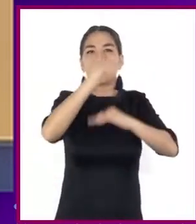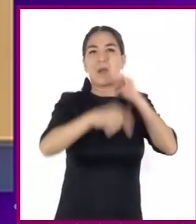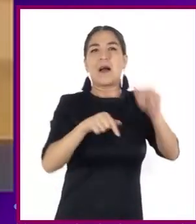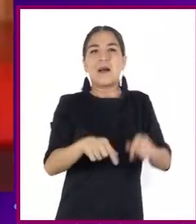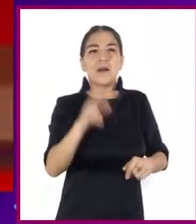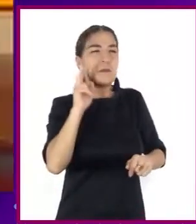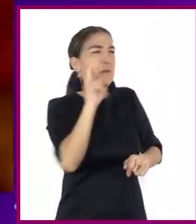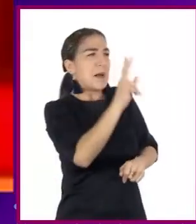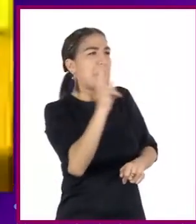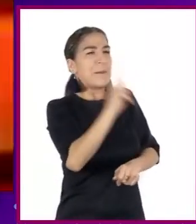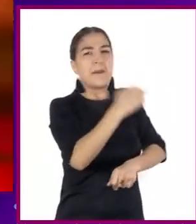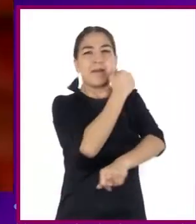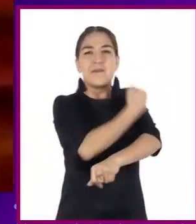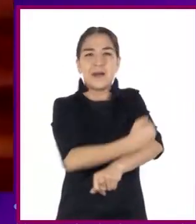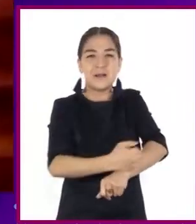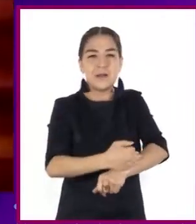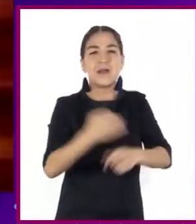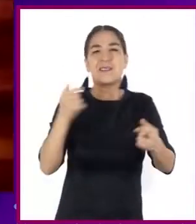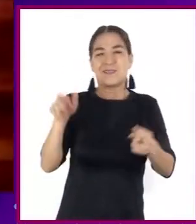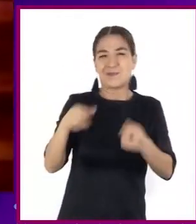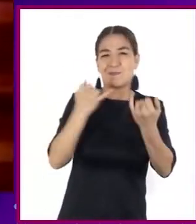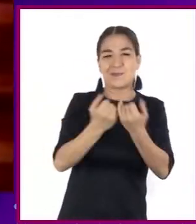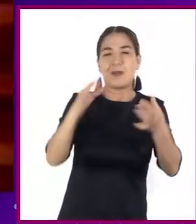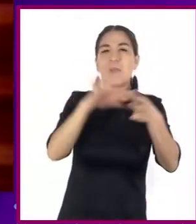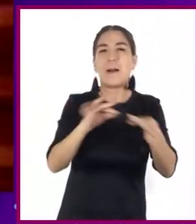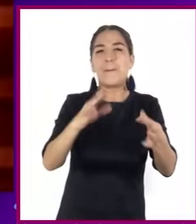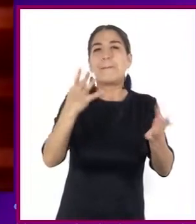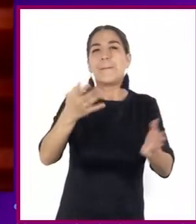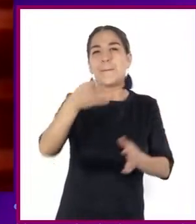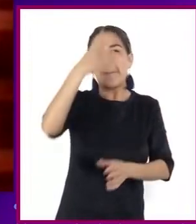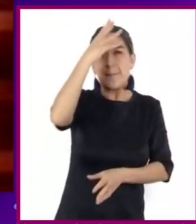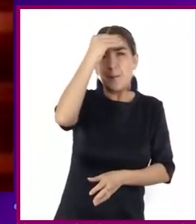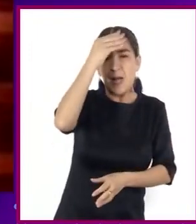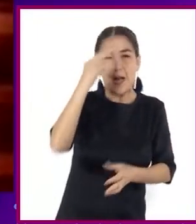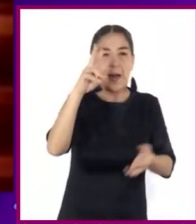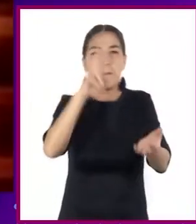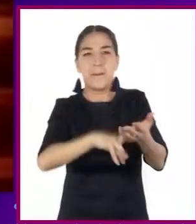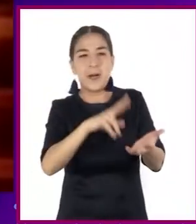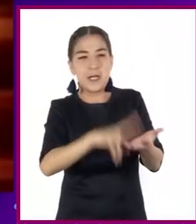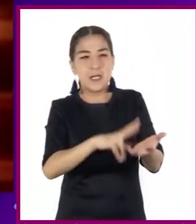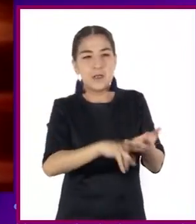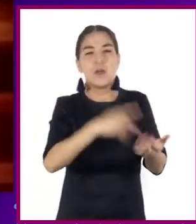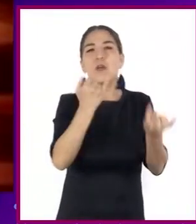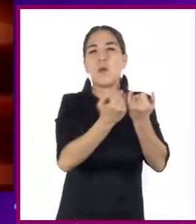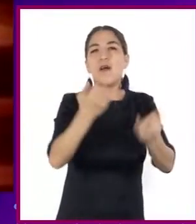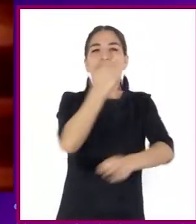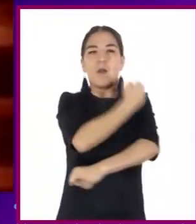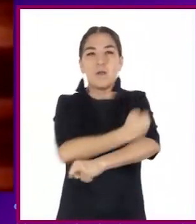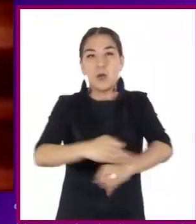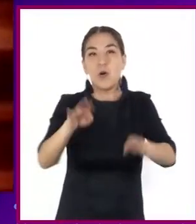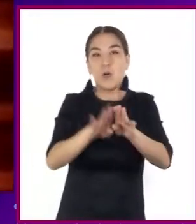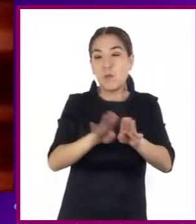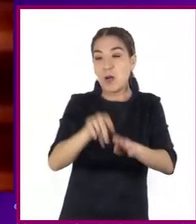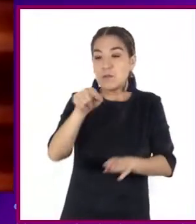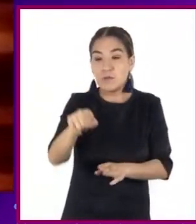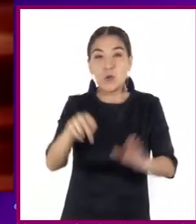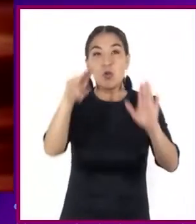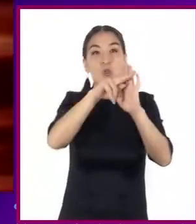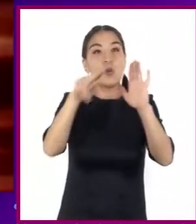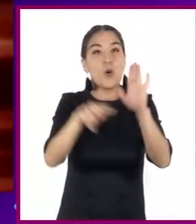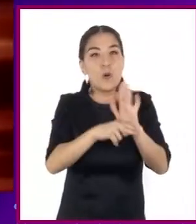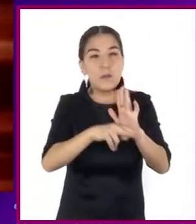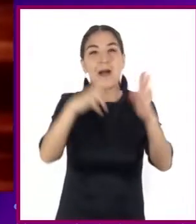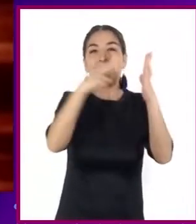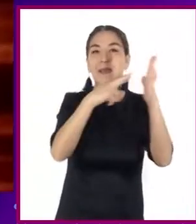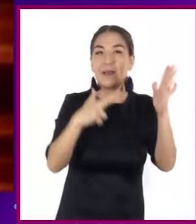familia, como ya varios de ellos lo mencionaron, aprendes tanto los valores, como también la familia te establece las pautas y las normas que tú tienes que